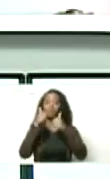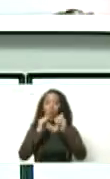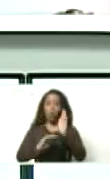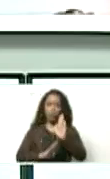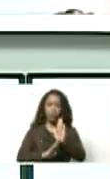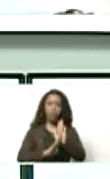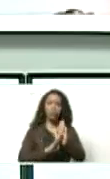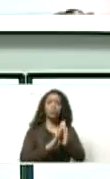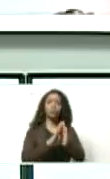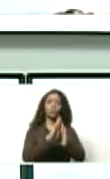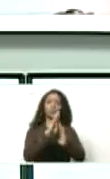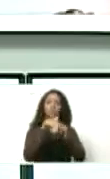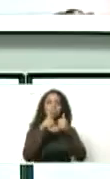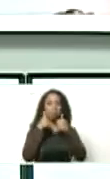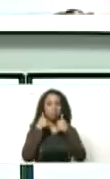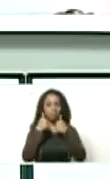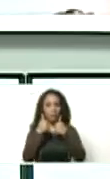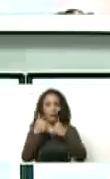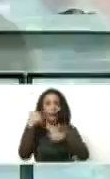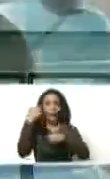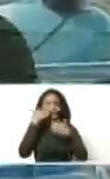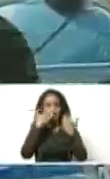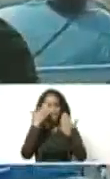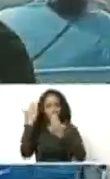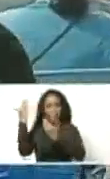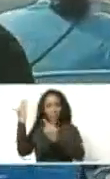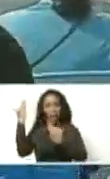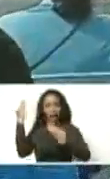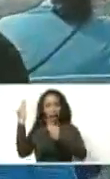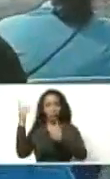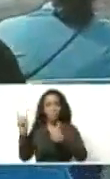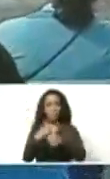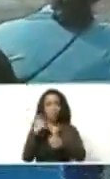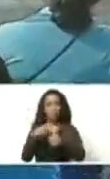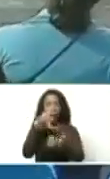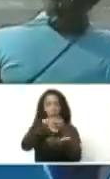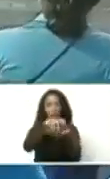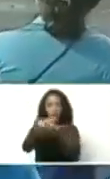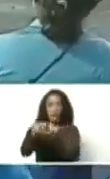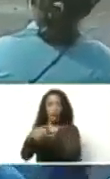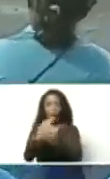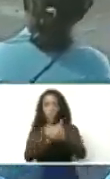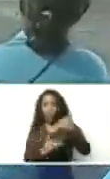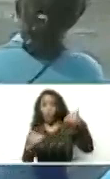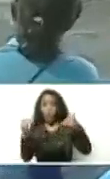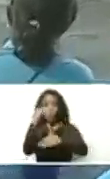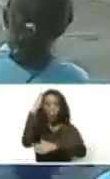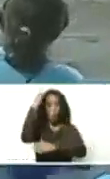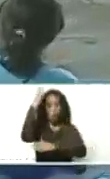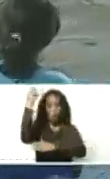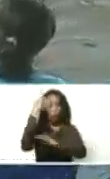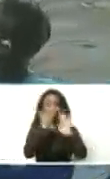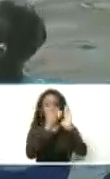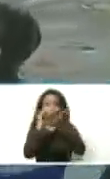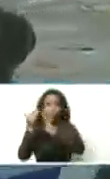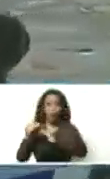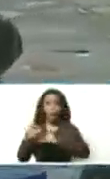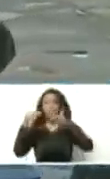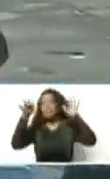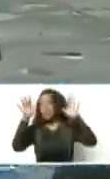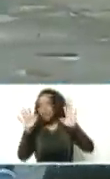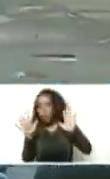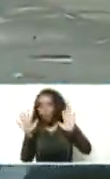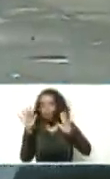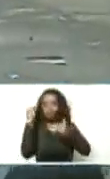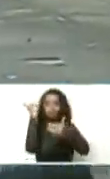evolución. Aquí está, miren, estos principales estados con la mayor cantidad de consejos comunales según los